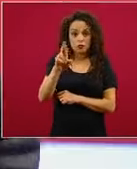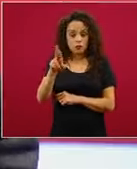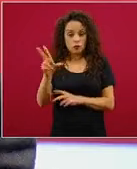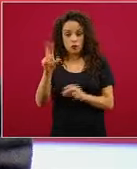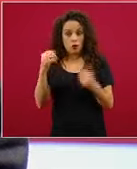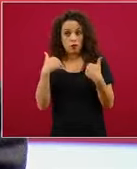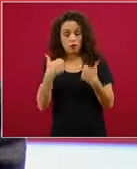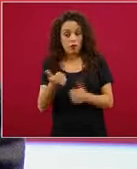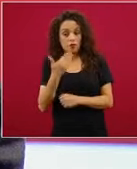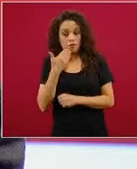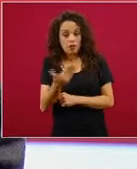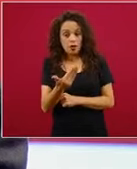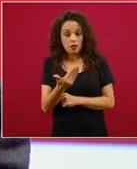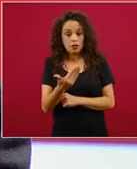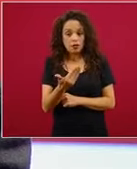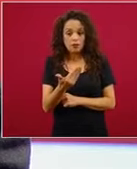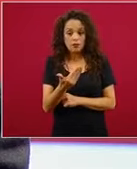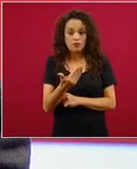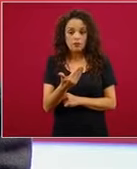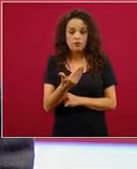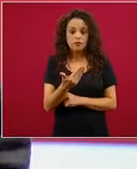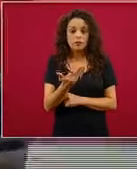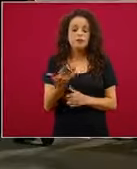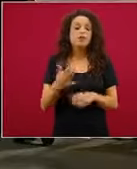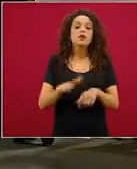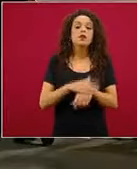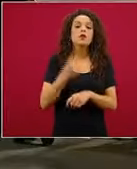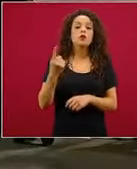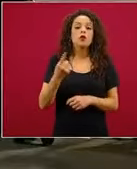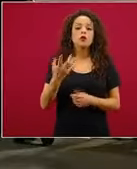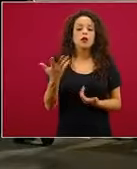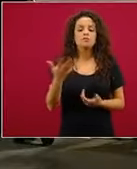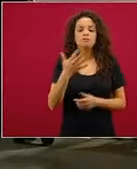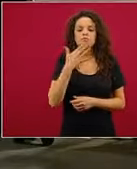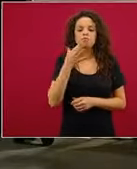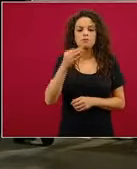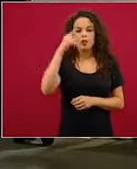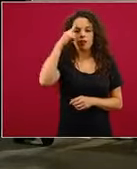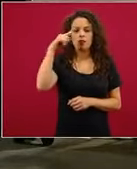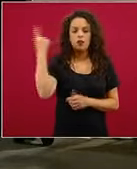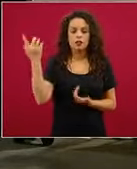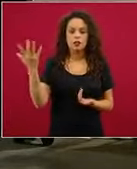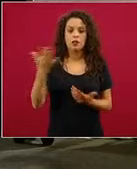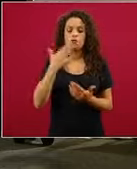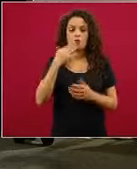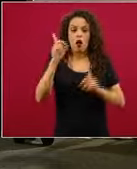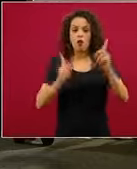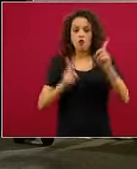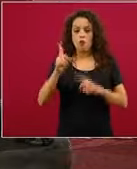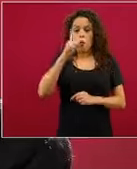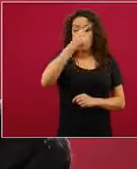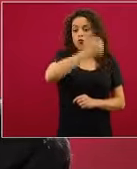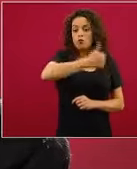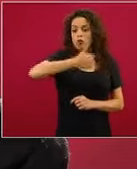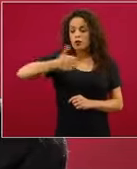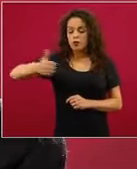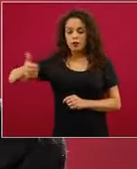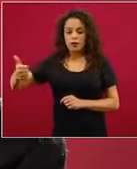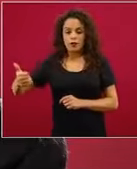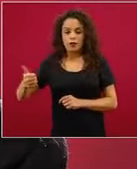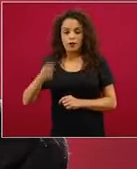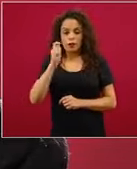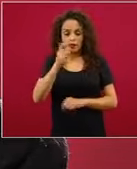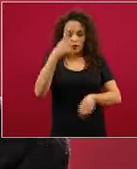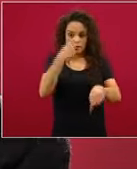interpretación, por la sencilla razón de que no hay duda alguna que cada uno de los eventos